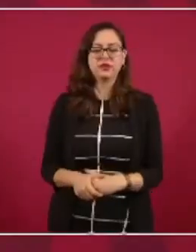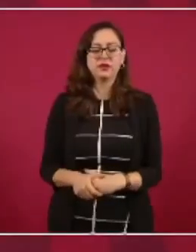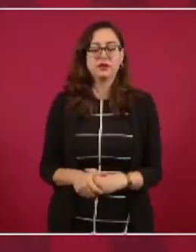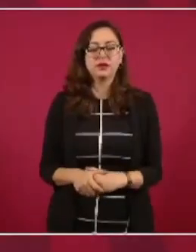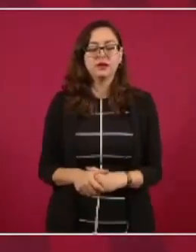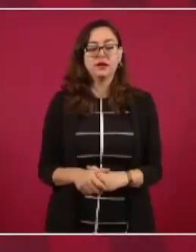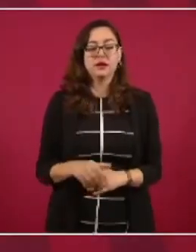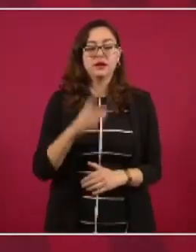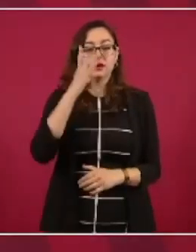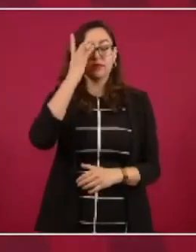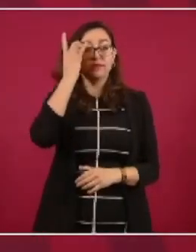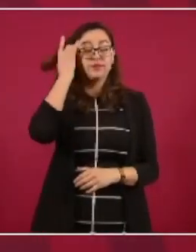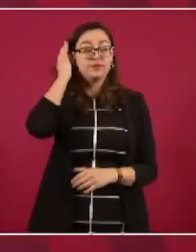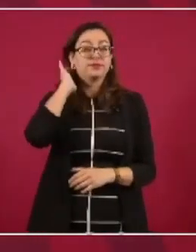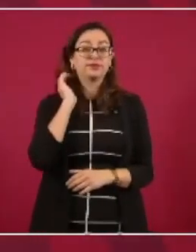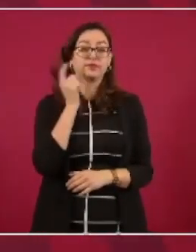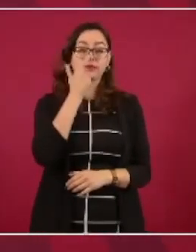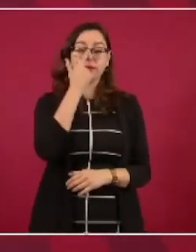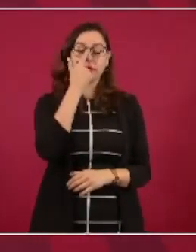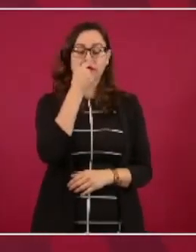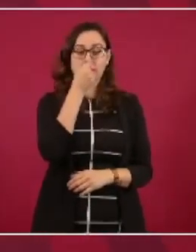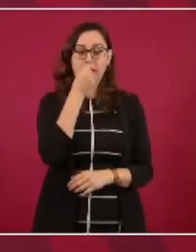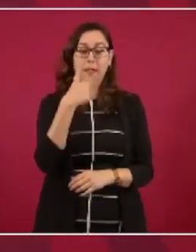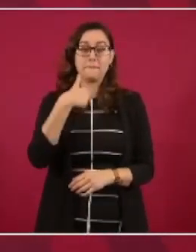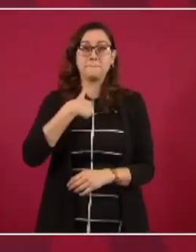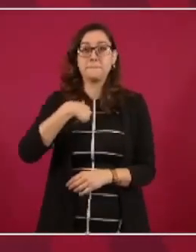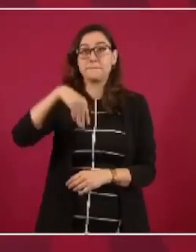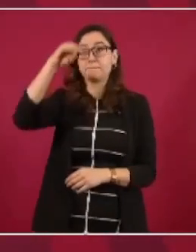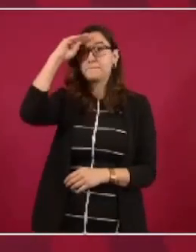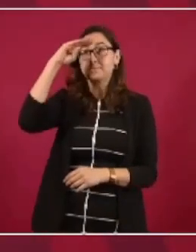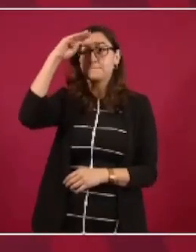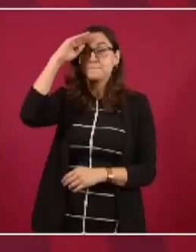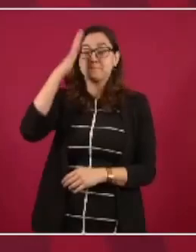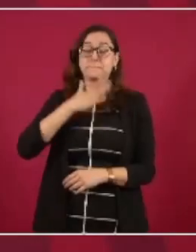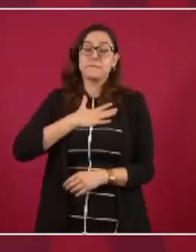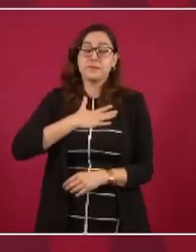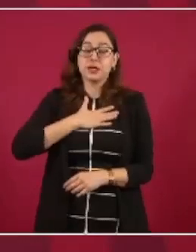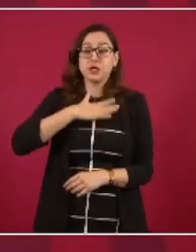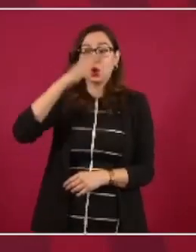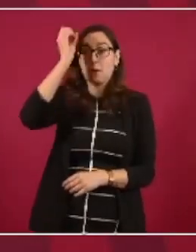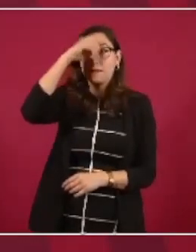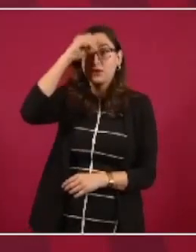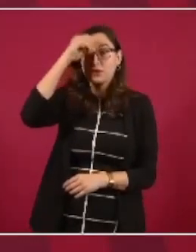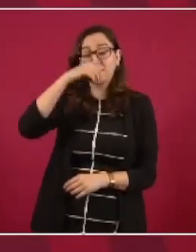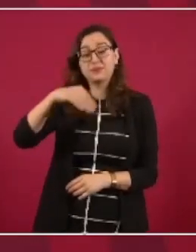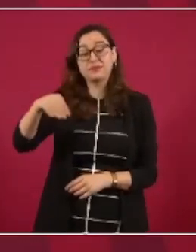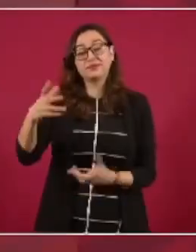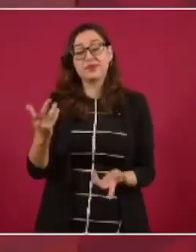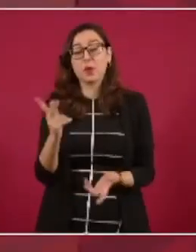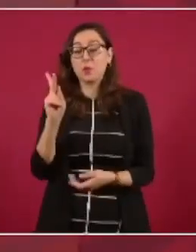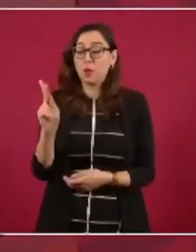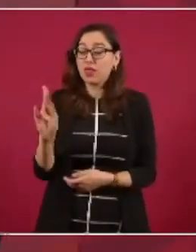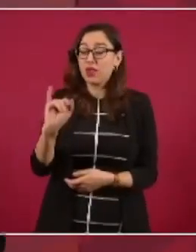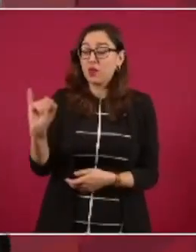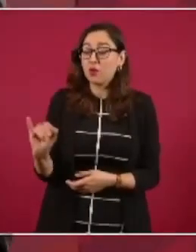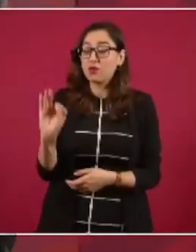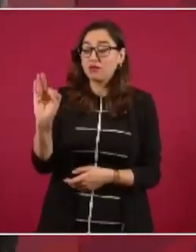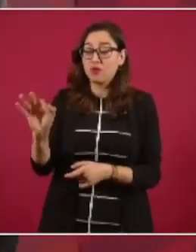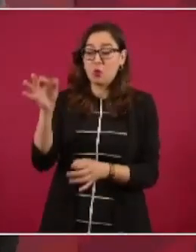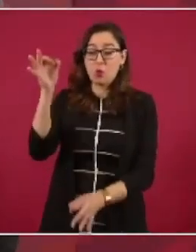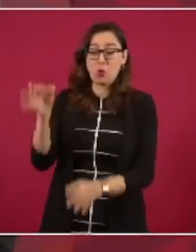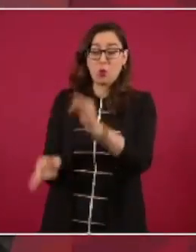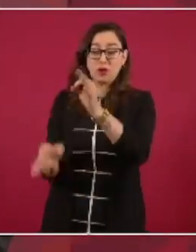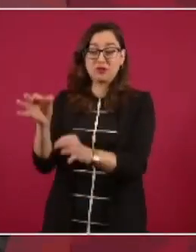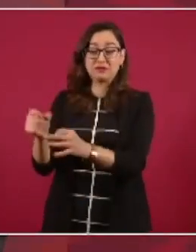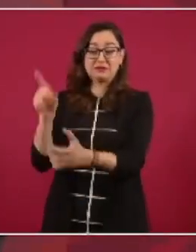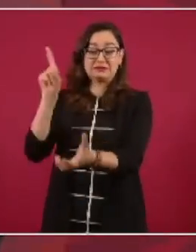Desde mi punto de vista, con honrosas excepciones, el Poder Judicial era una